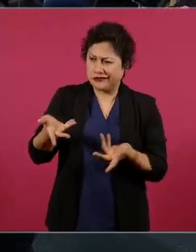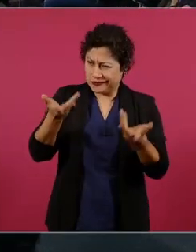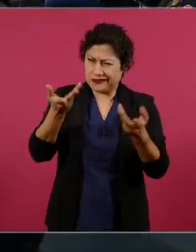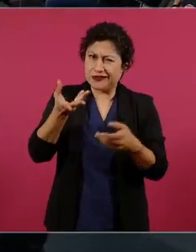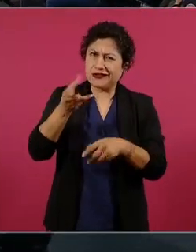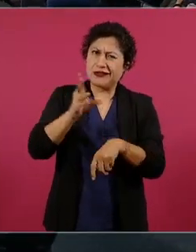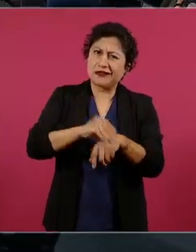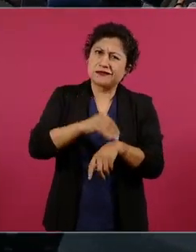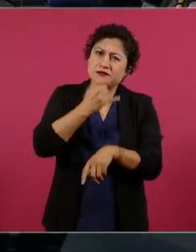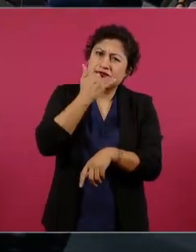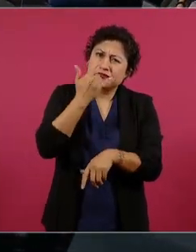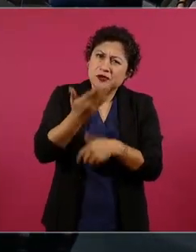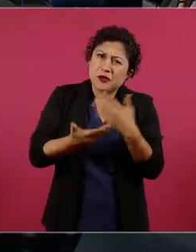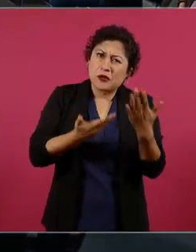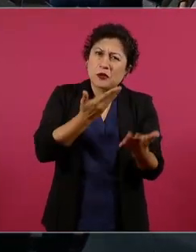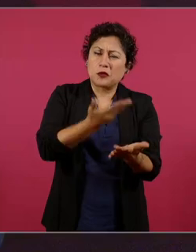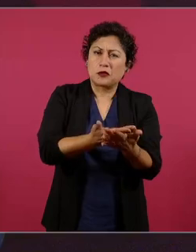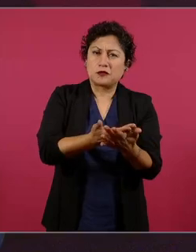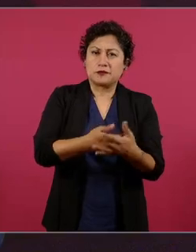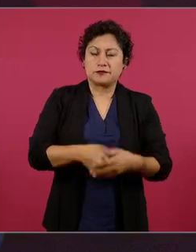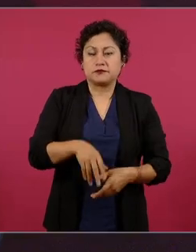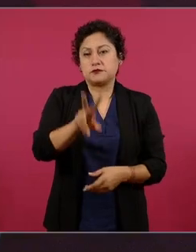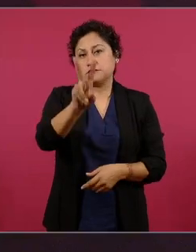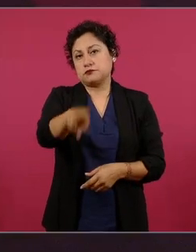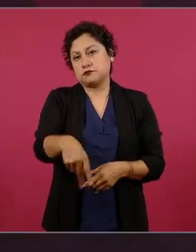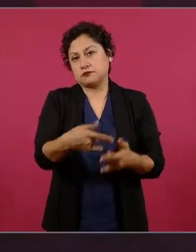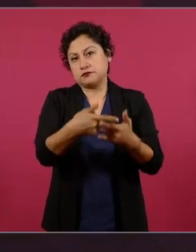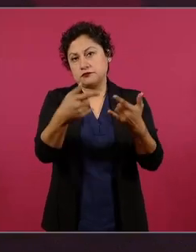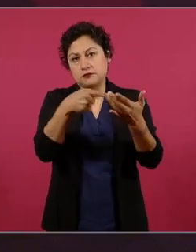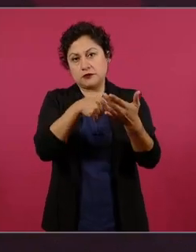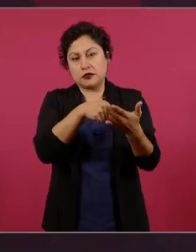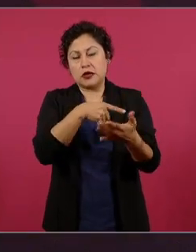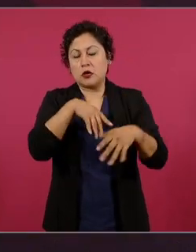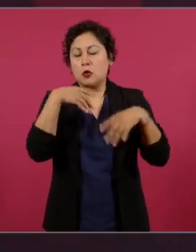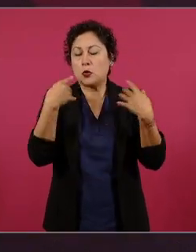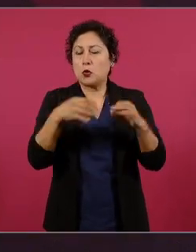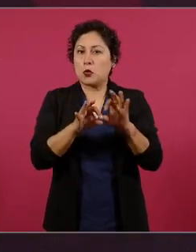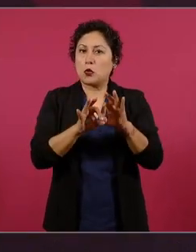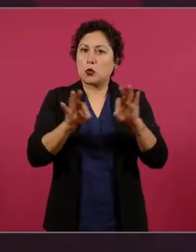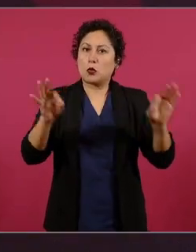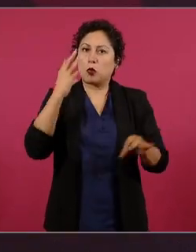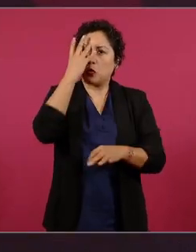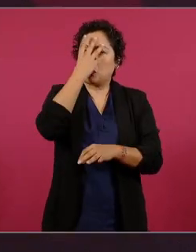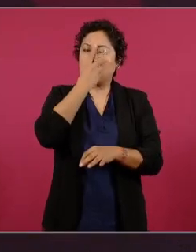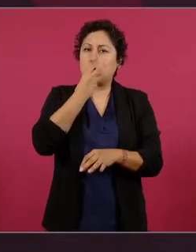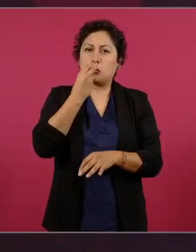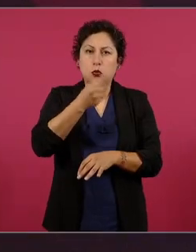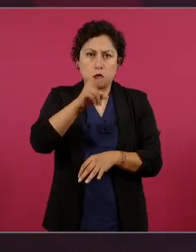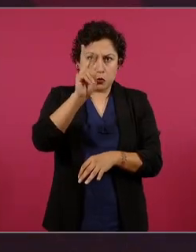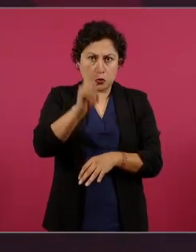Y es preciosa la frase que usa en ese entonces.